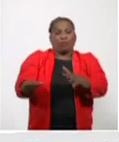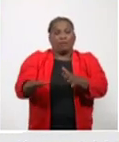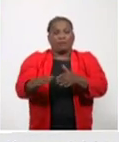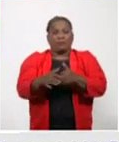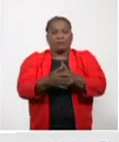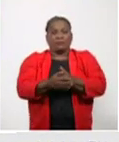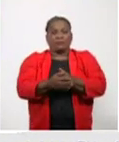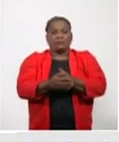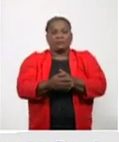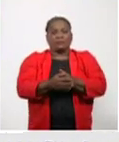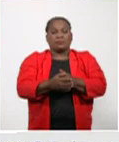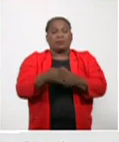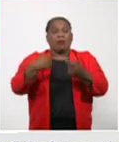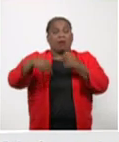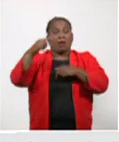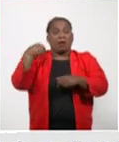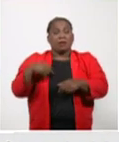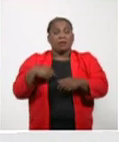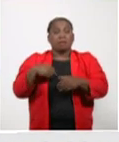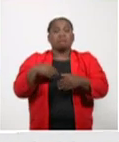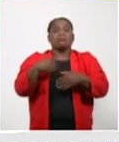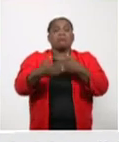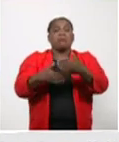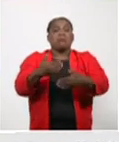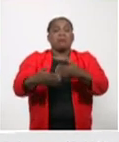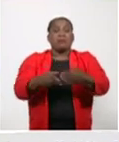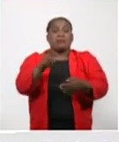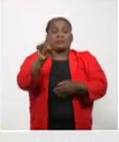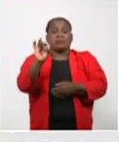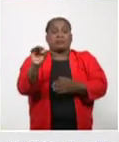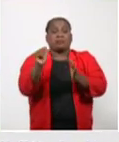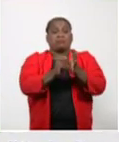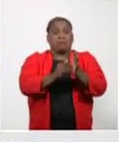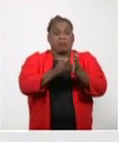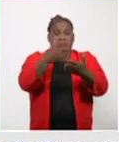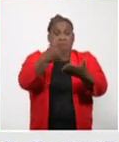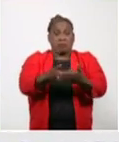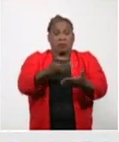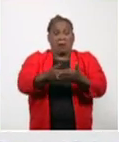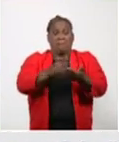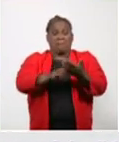Nuevamente ayer se procesaron más de 17.000 muestras,